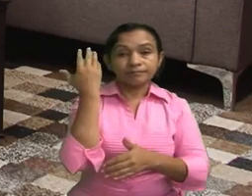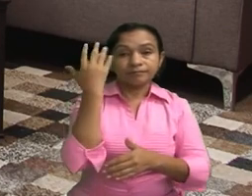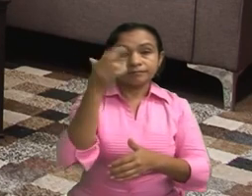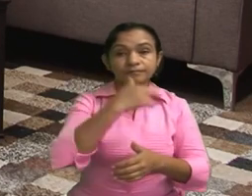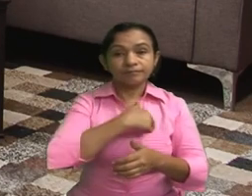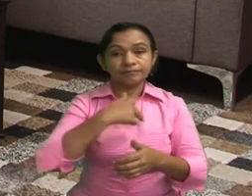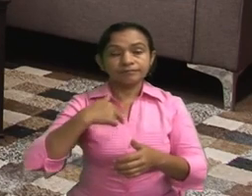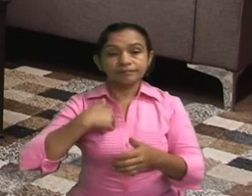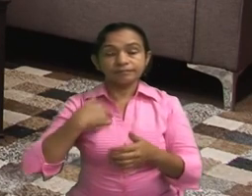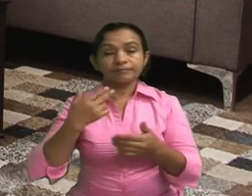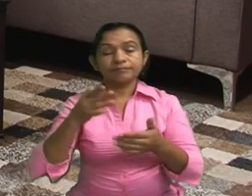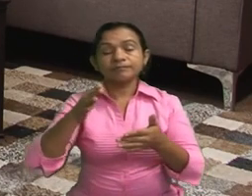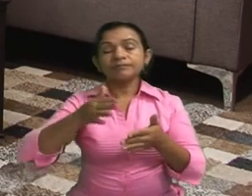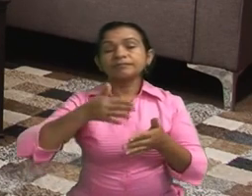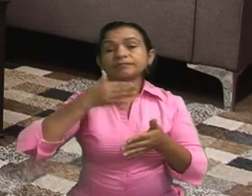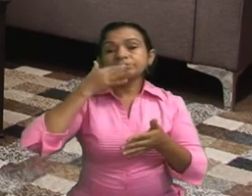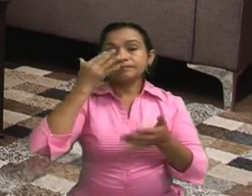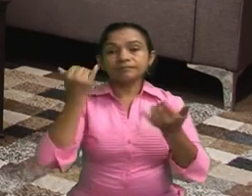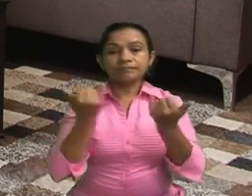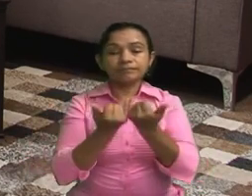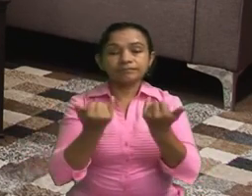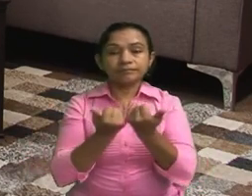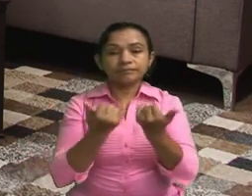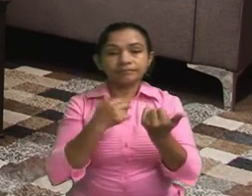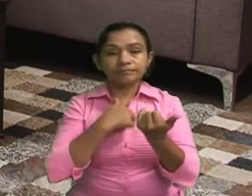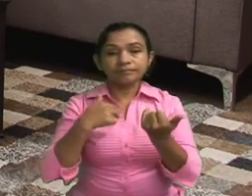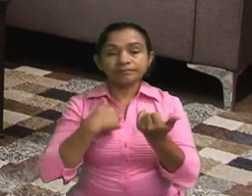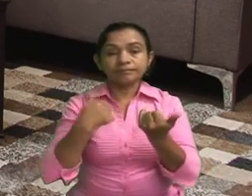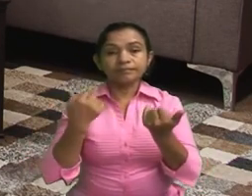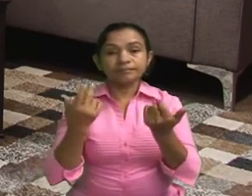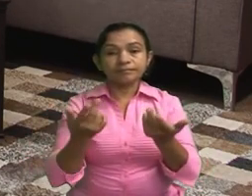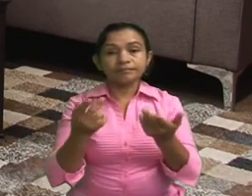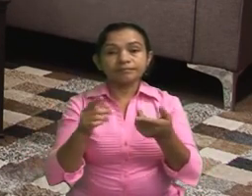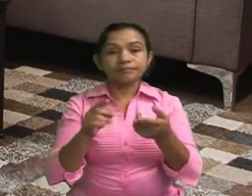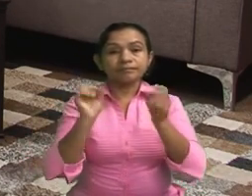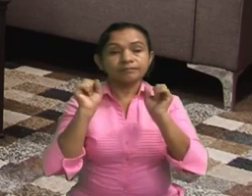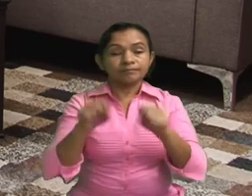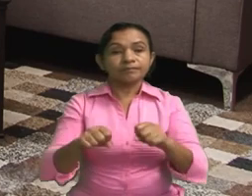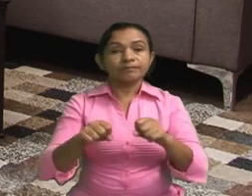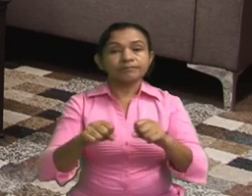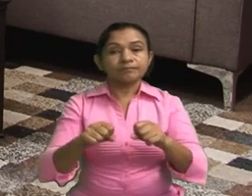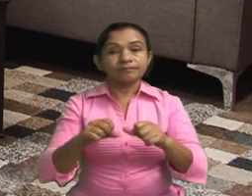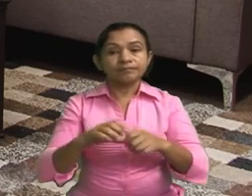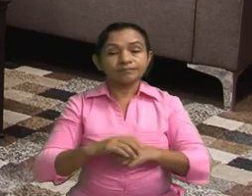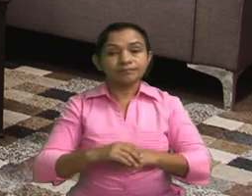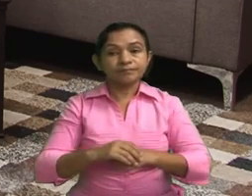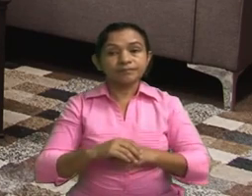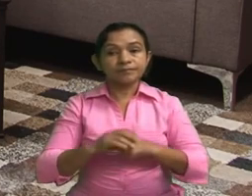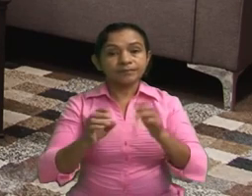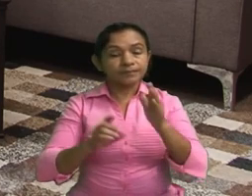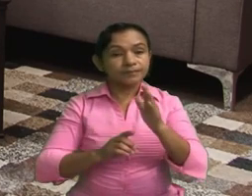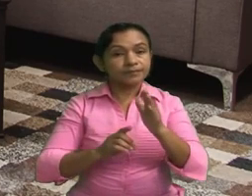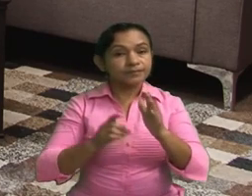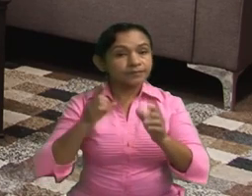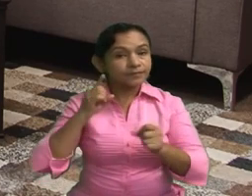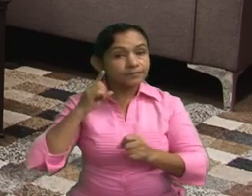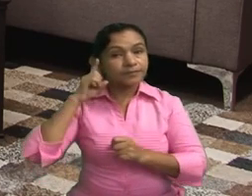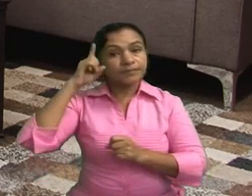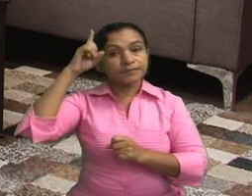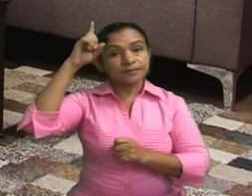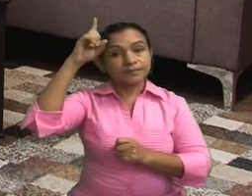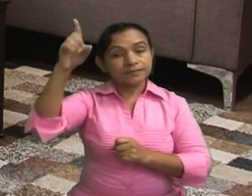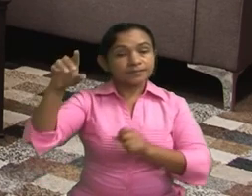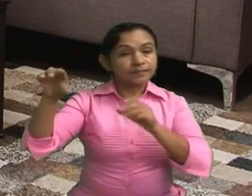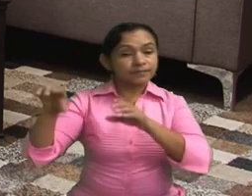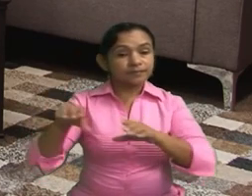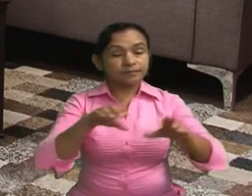produce oxígeno y también te produce la materia prima para poder desarrollar tu actividad económica.